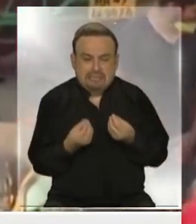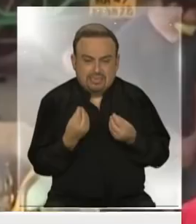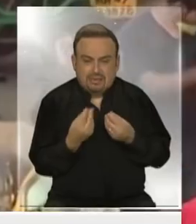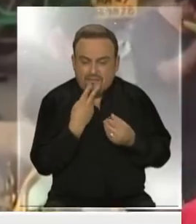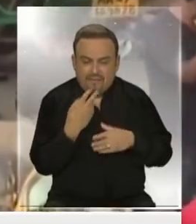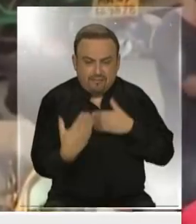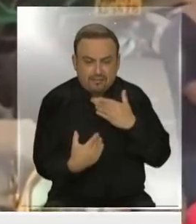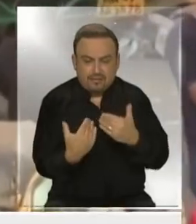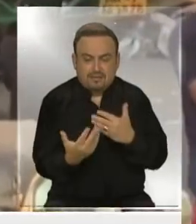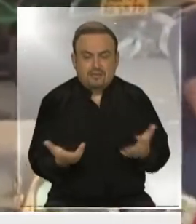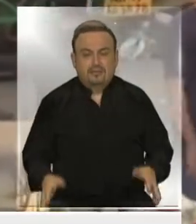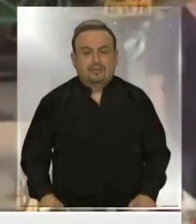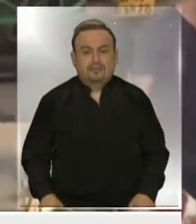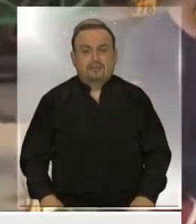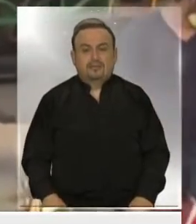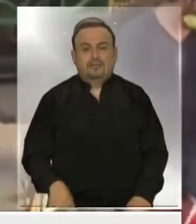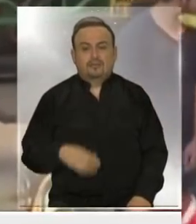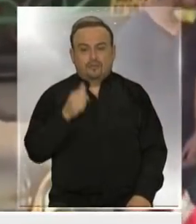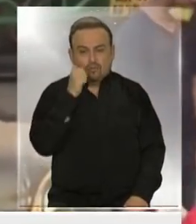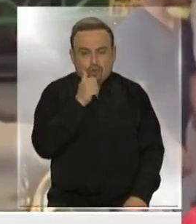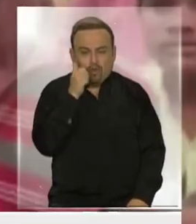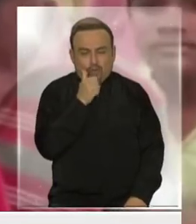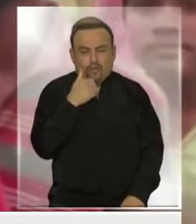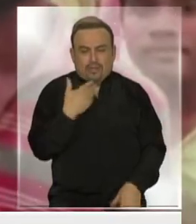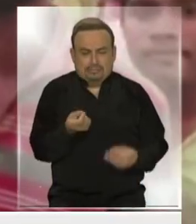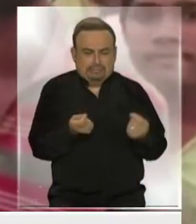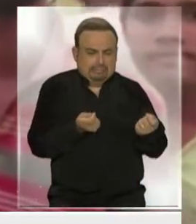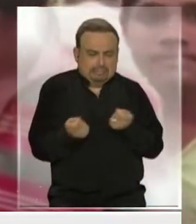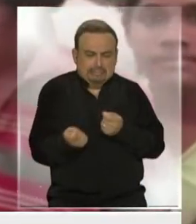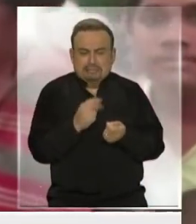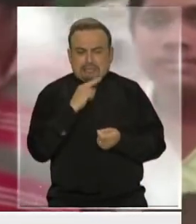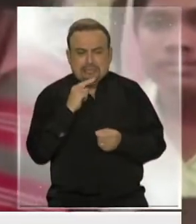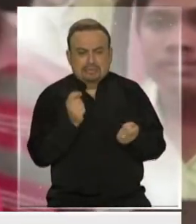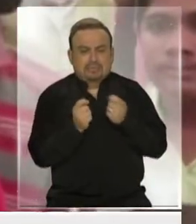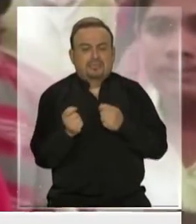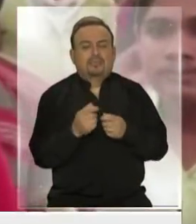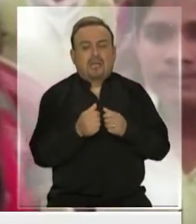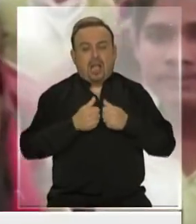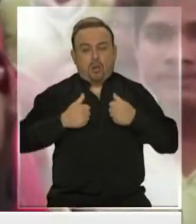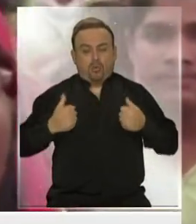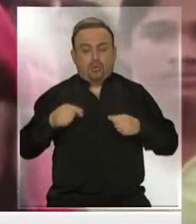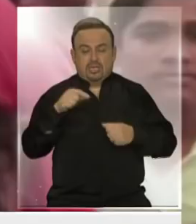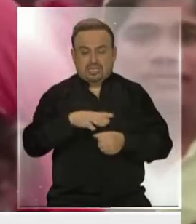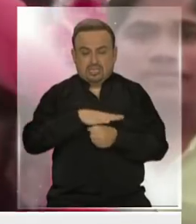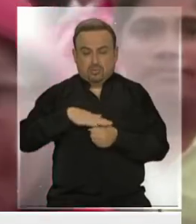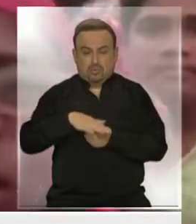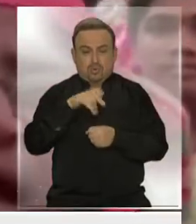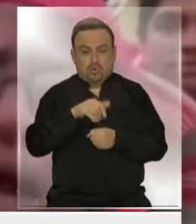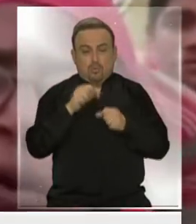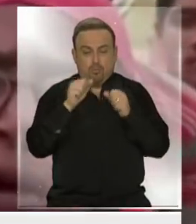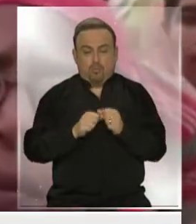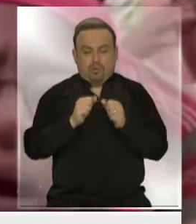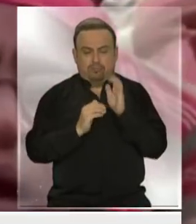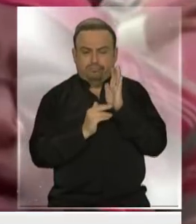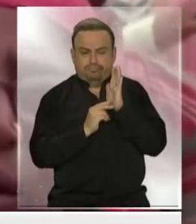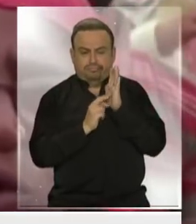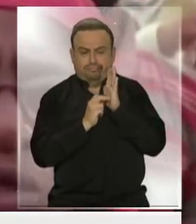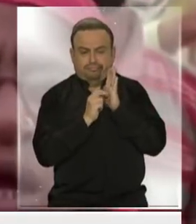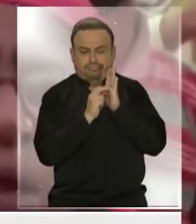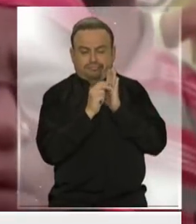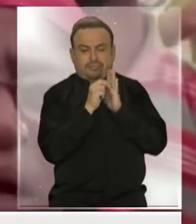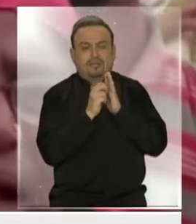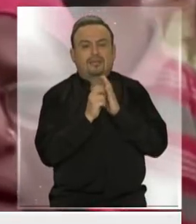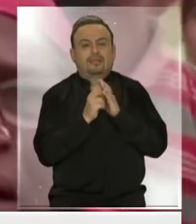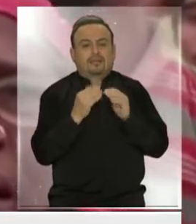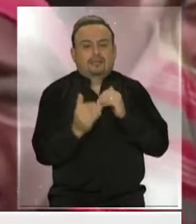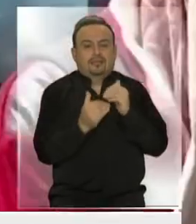poder sobrellevar el día a día y de hecho en las autoridades se temen que esta situación pueda escalar considerando que una